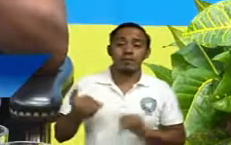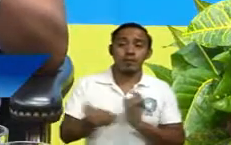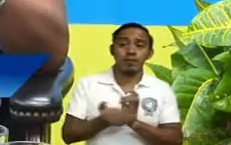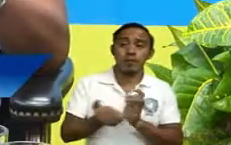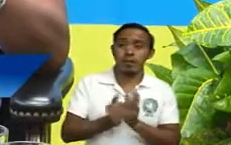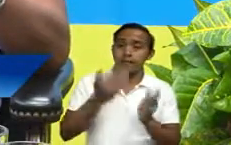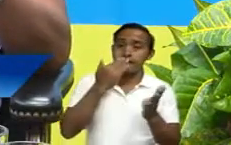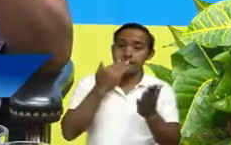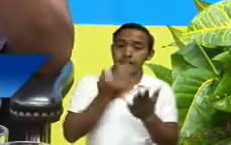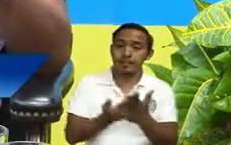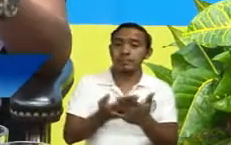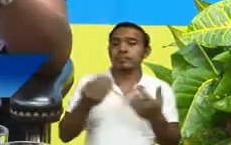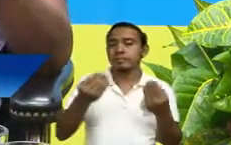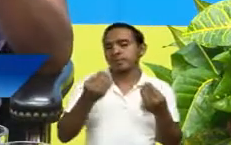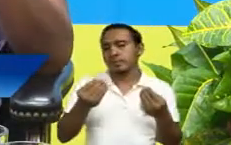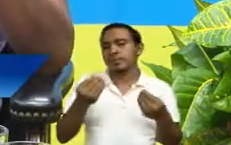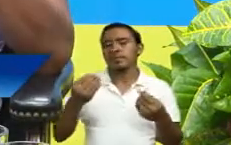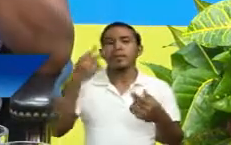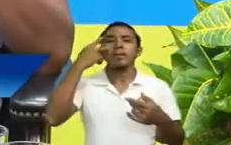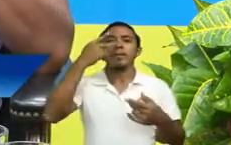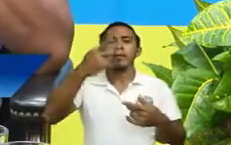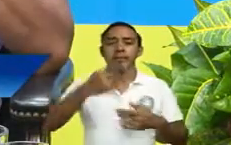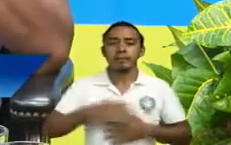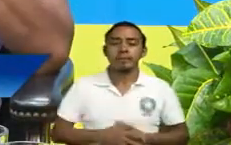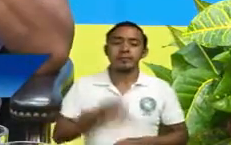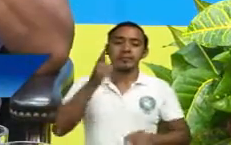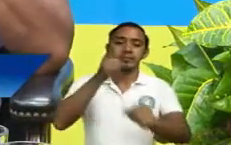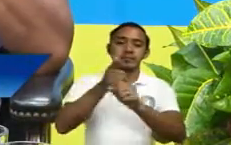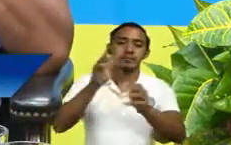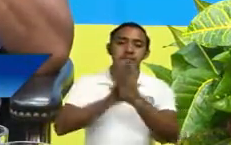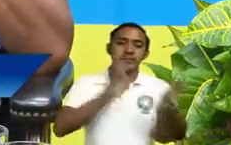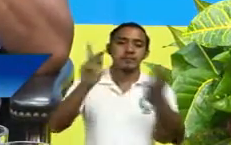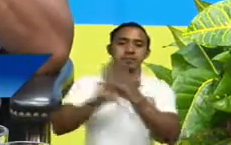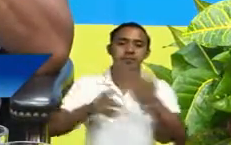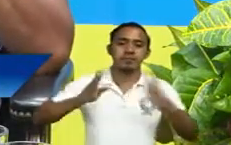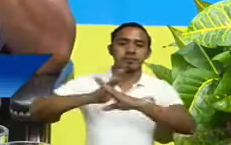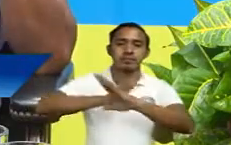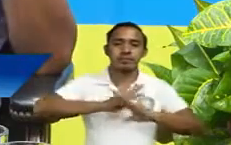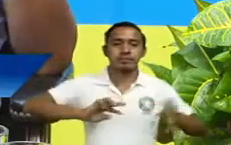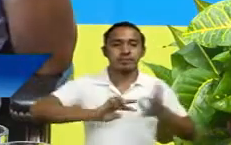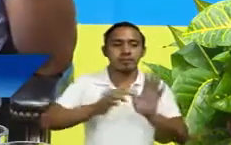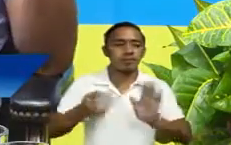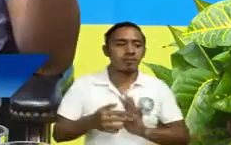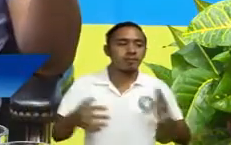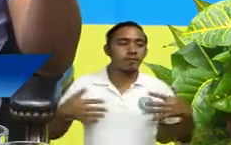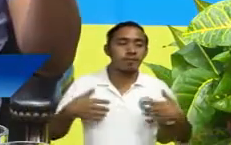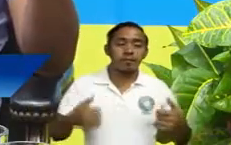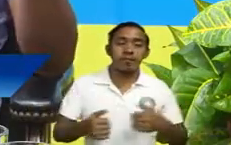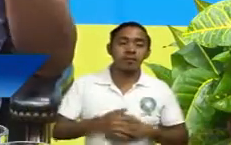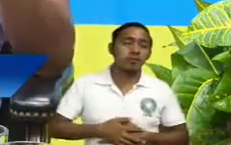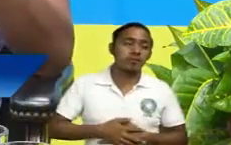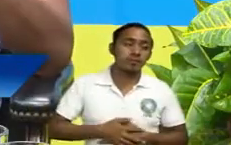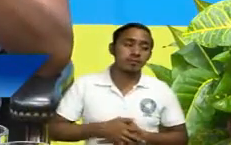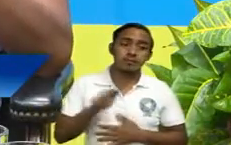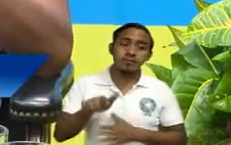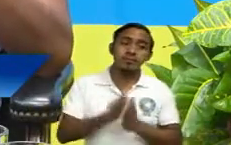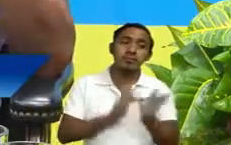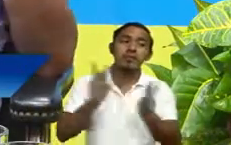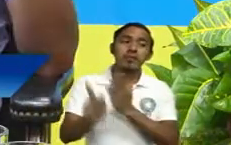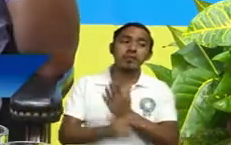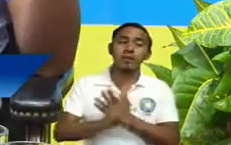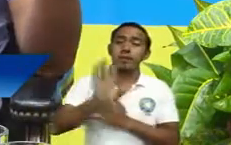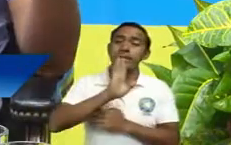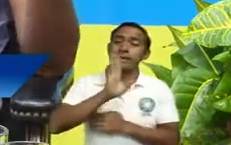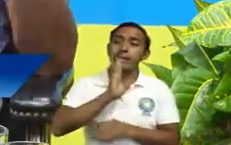muchas gracias por su fiel sintonía al programa Prevenir en Salud, un programa que hablamos precisamente de